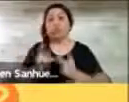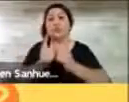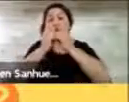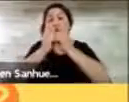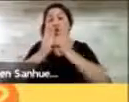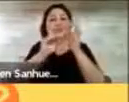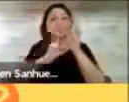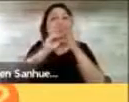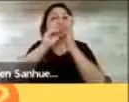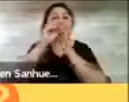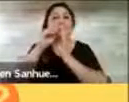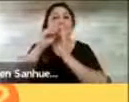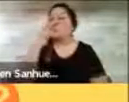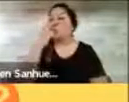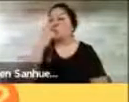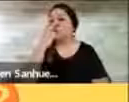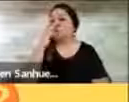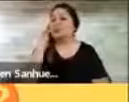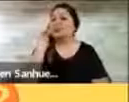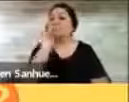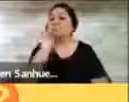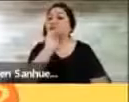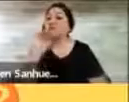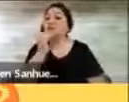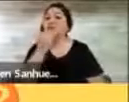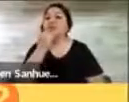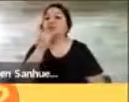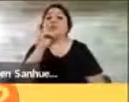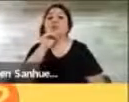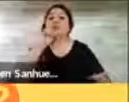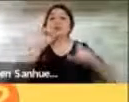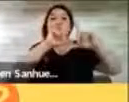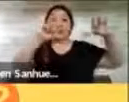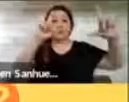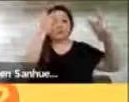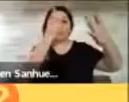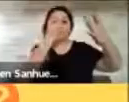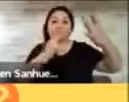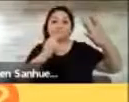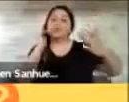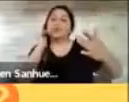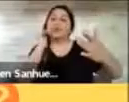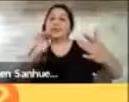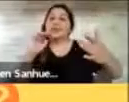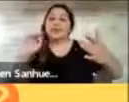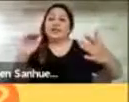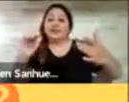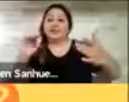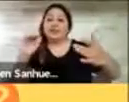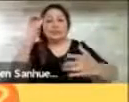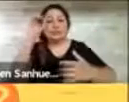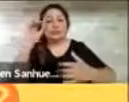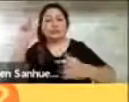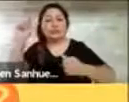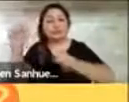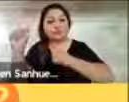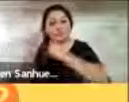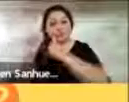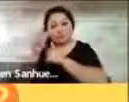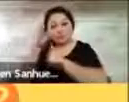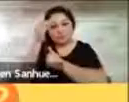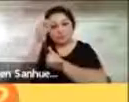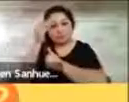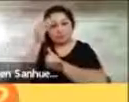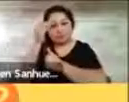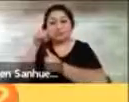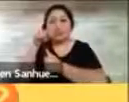la curiosidad con la ilustración que acerca también este conocimiento a niños tan pequeños. Y es una pincelada